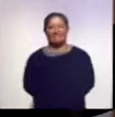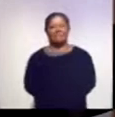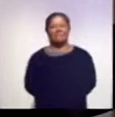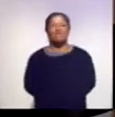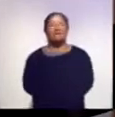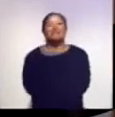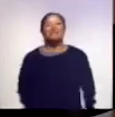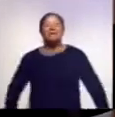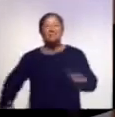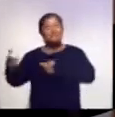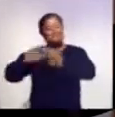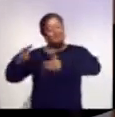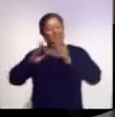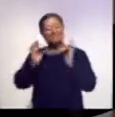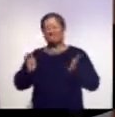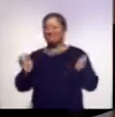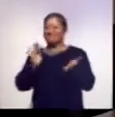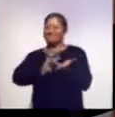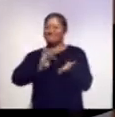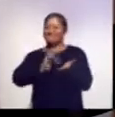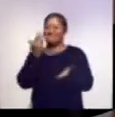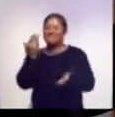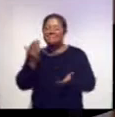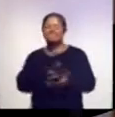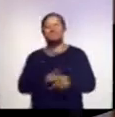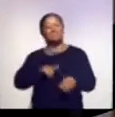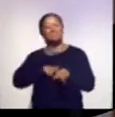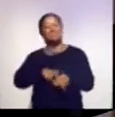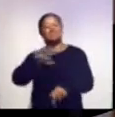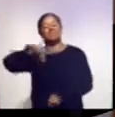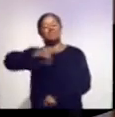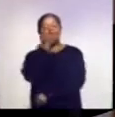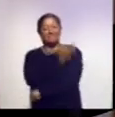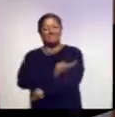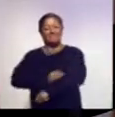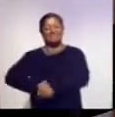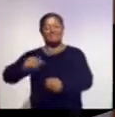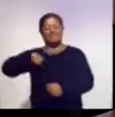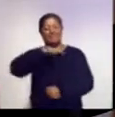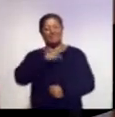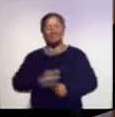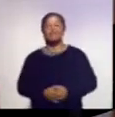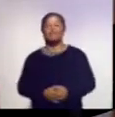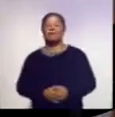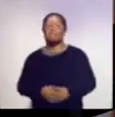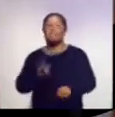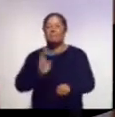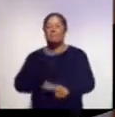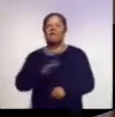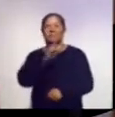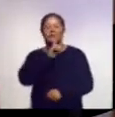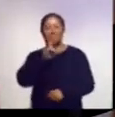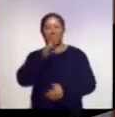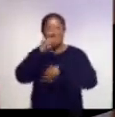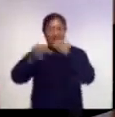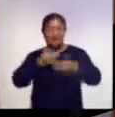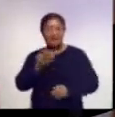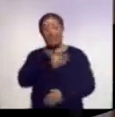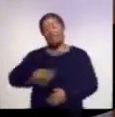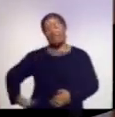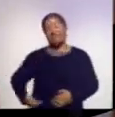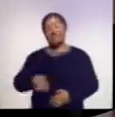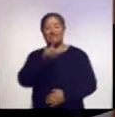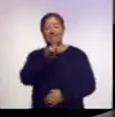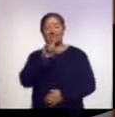Estamos de regreso, gracias, muchas gracias por continuar esta tarde con nosotros. Vamos a más noticias. La presidenta del